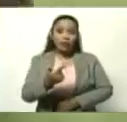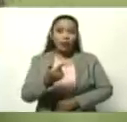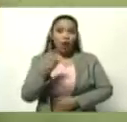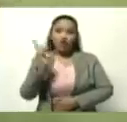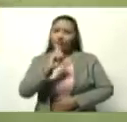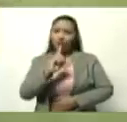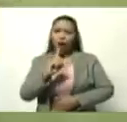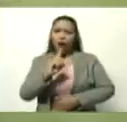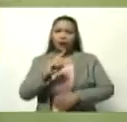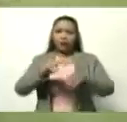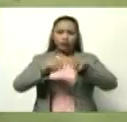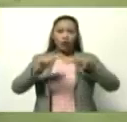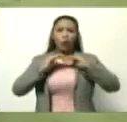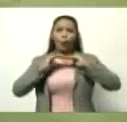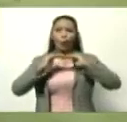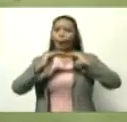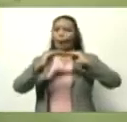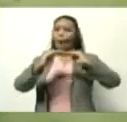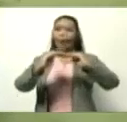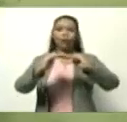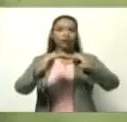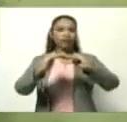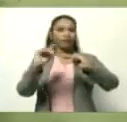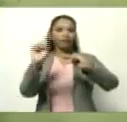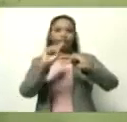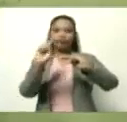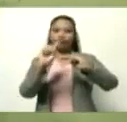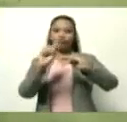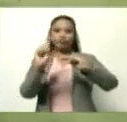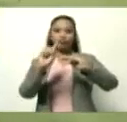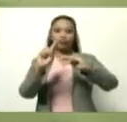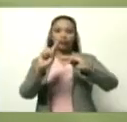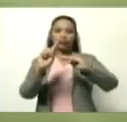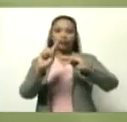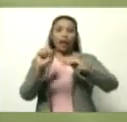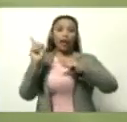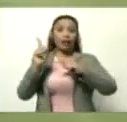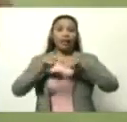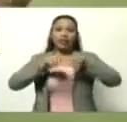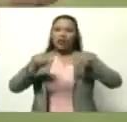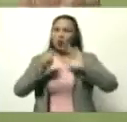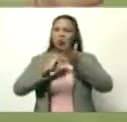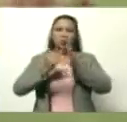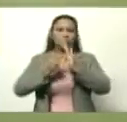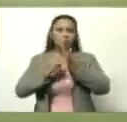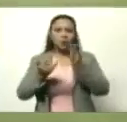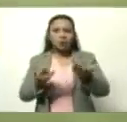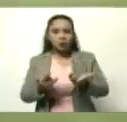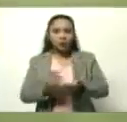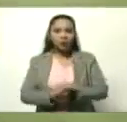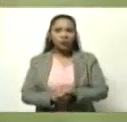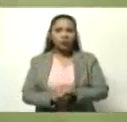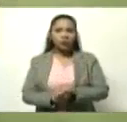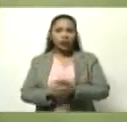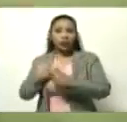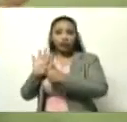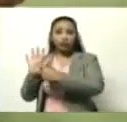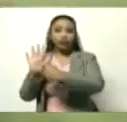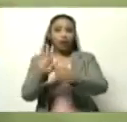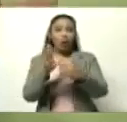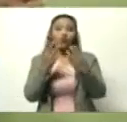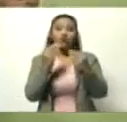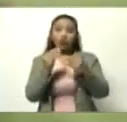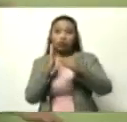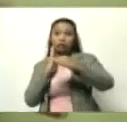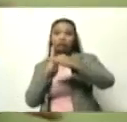plano sí que no es un terreno plano sino que es un terreno que exhibe digamos muchos obstáculos